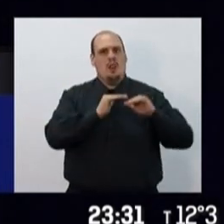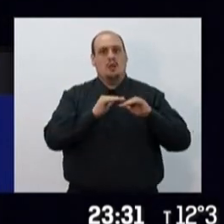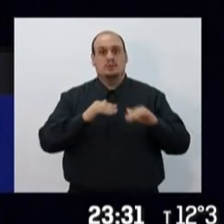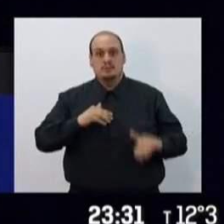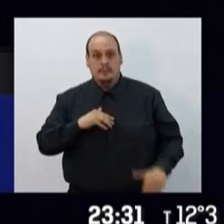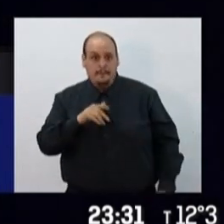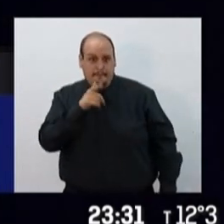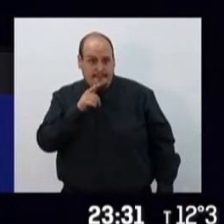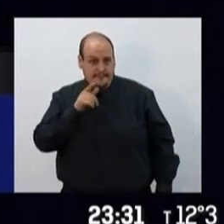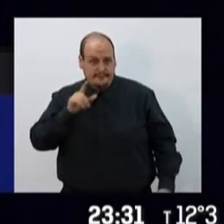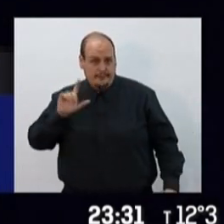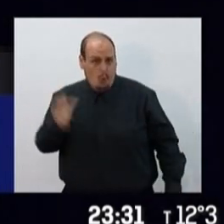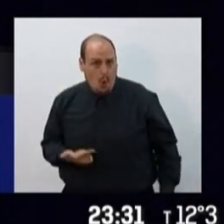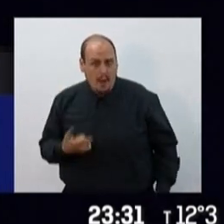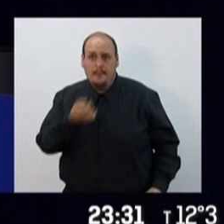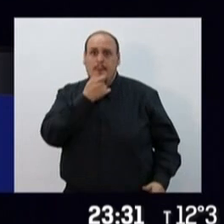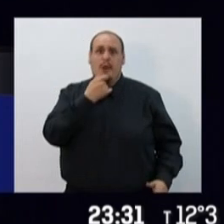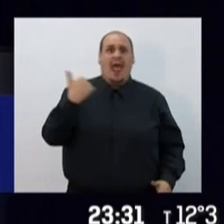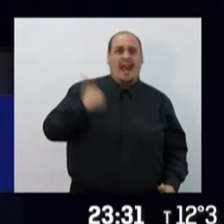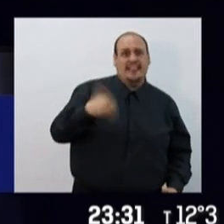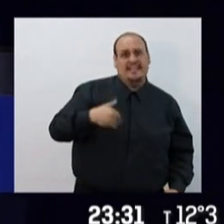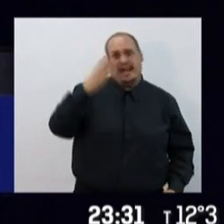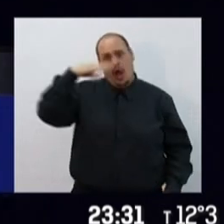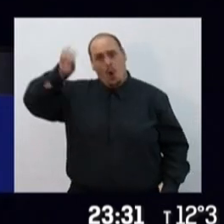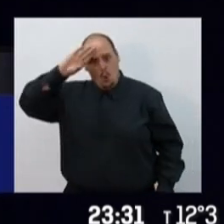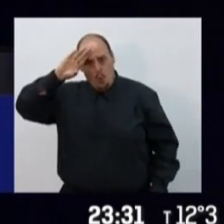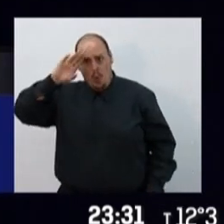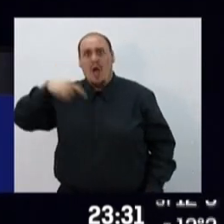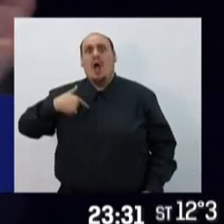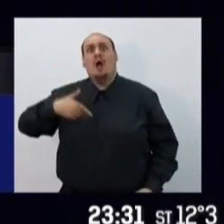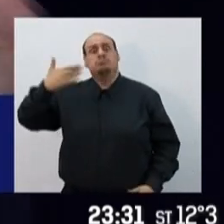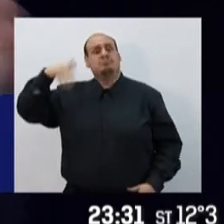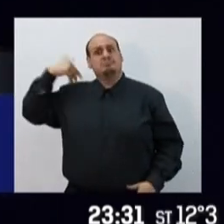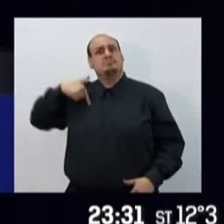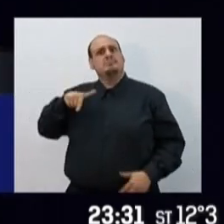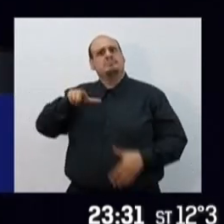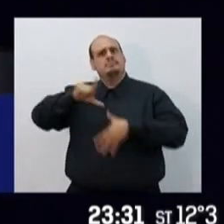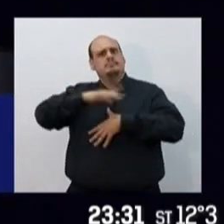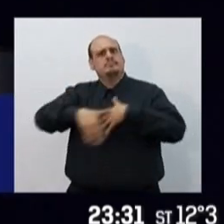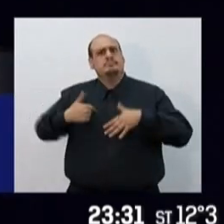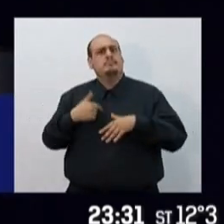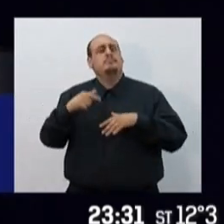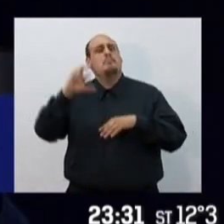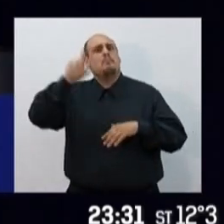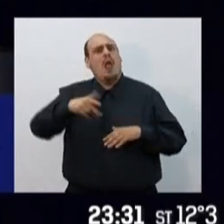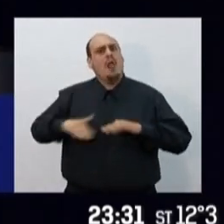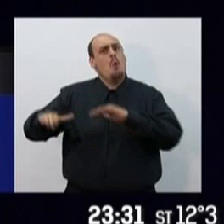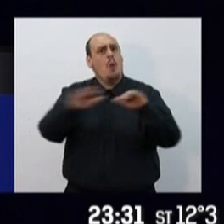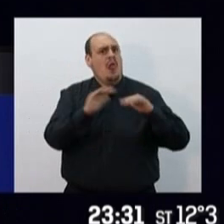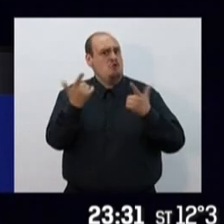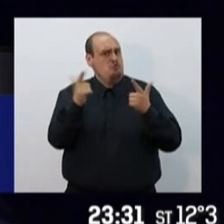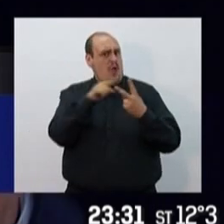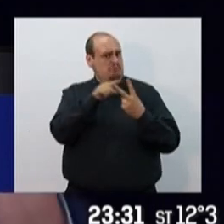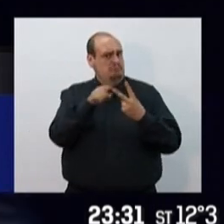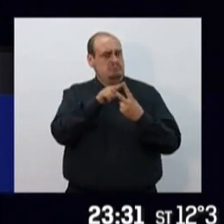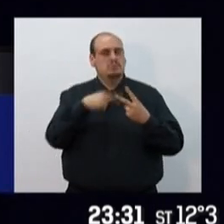parece increíble, la Argentina y Cuba en el 2015 eran los únicos 2 países en el continente sin un plan de igualdad. También lanzamos